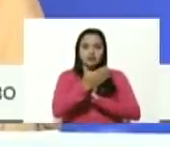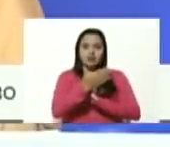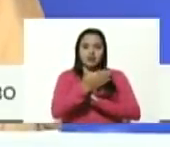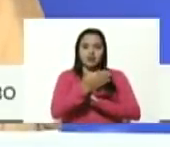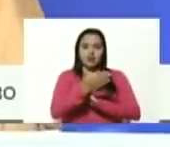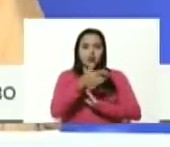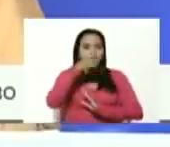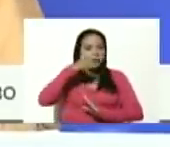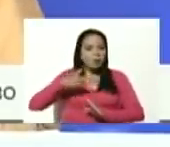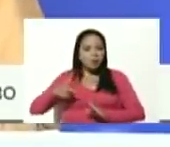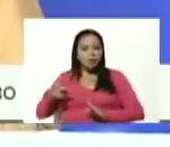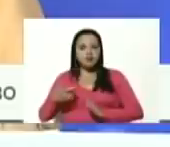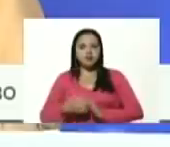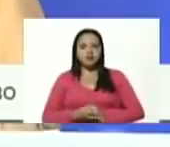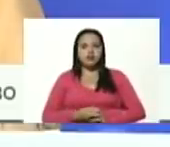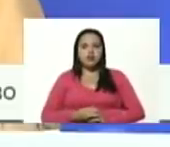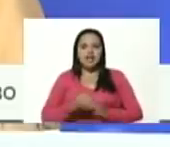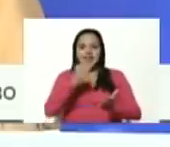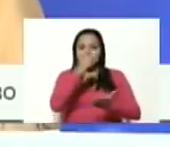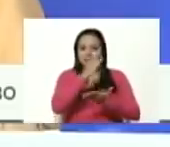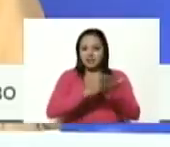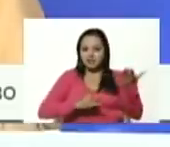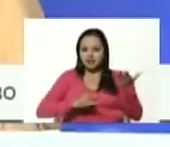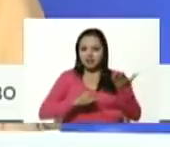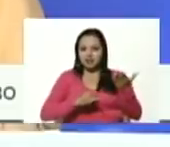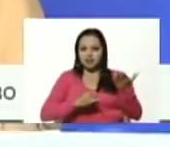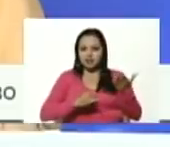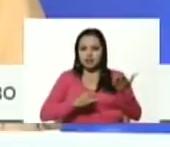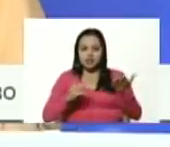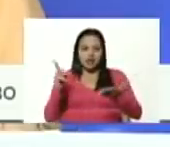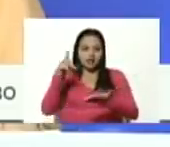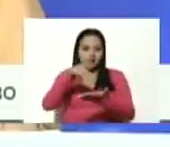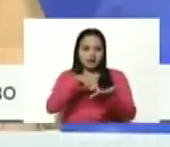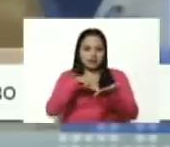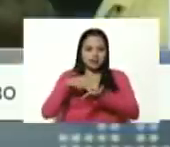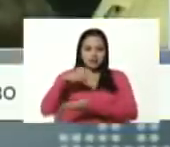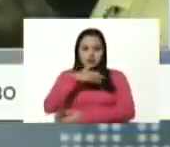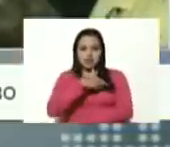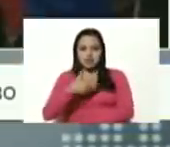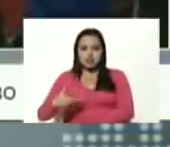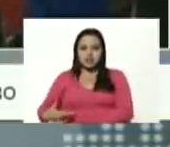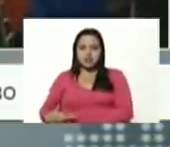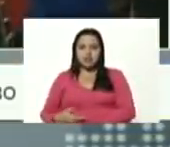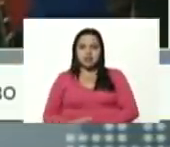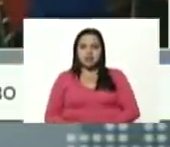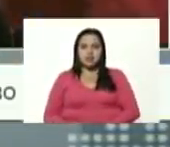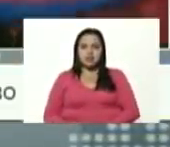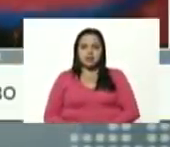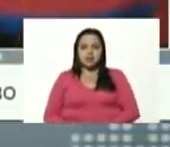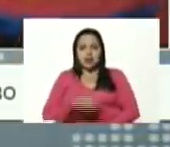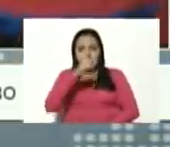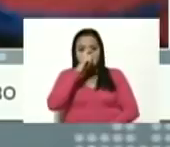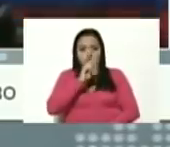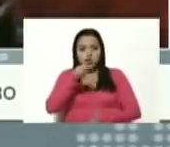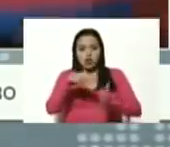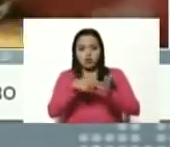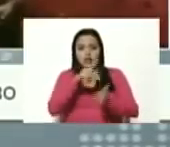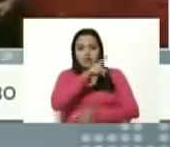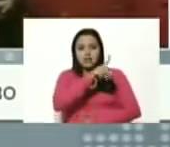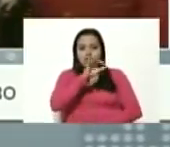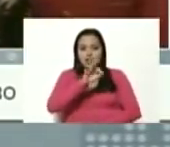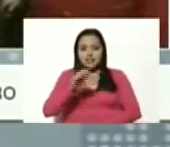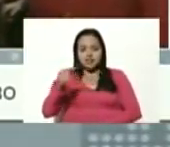pueblo a inscribir la candidatura presidencial para el periodo